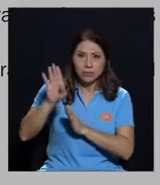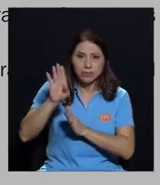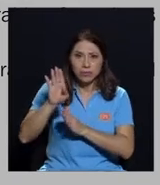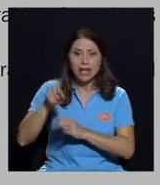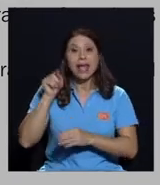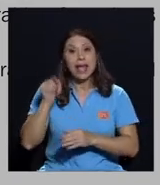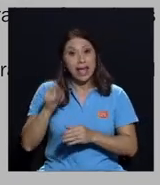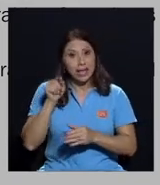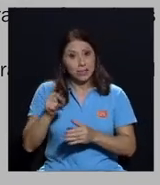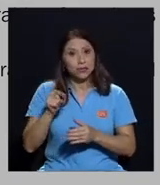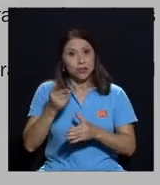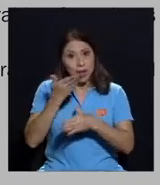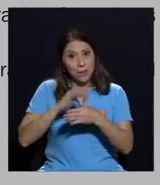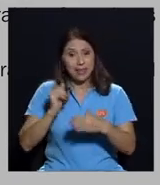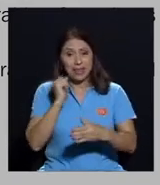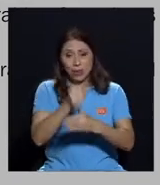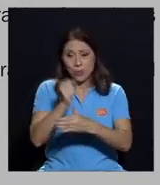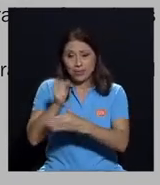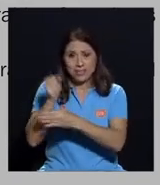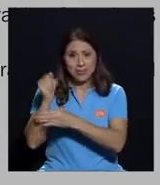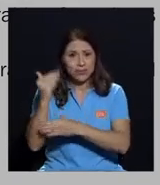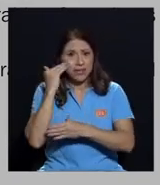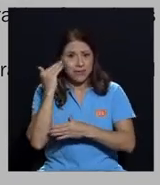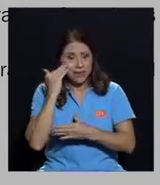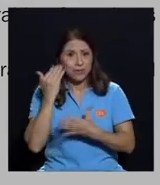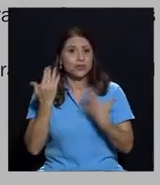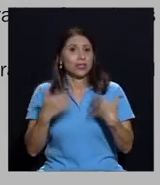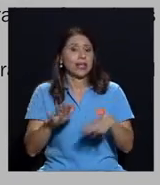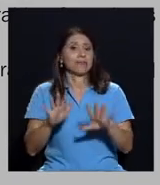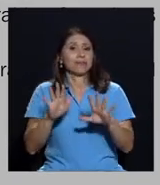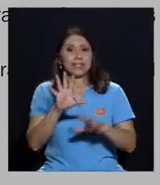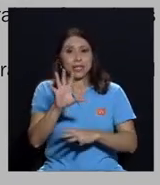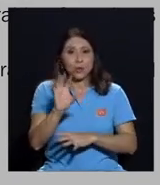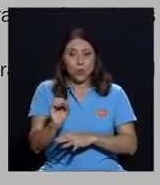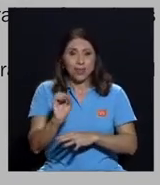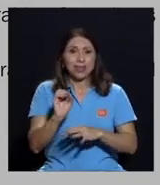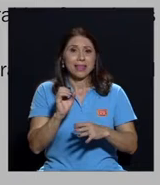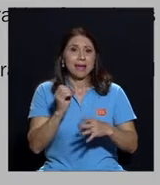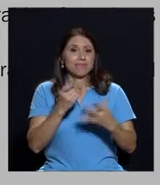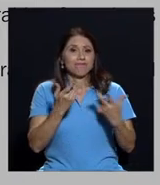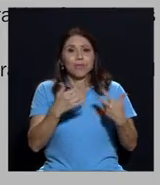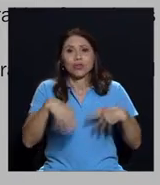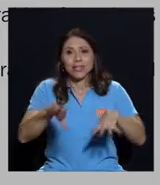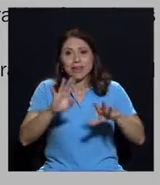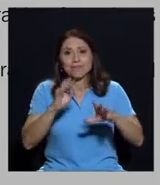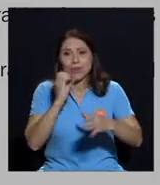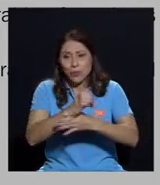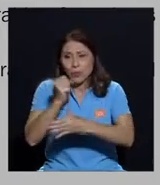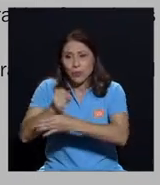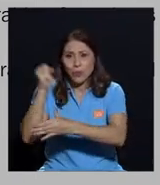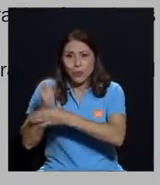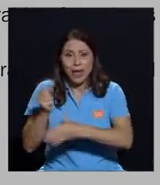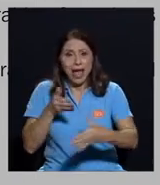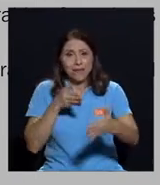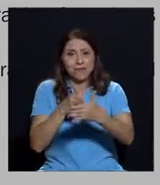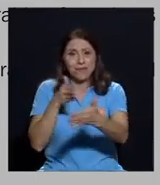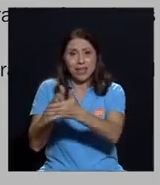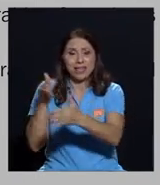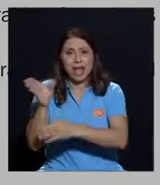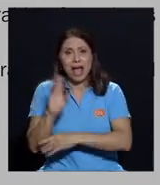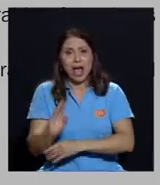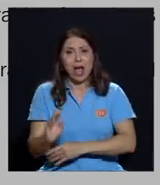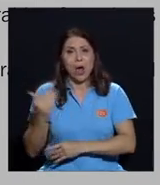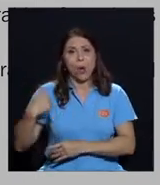es la parte de homicidios sabemos varias cosas que las 50% son homicidios por crimen organizado que afecta sobre todo a hombres jóvenes y que está